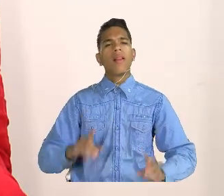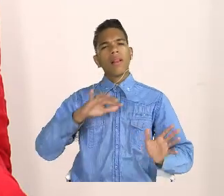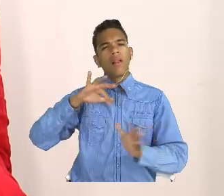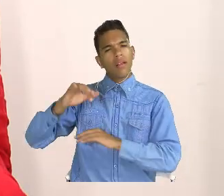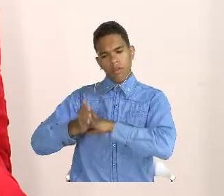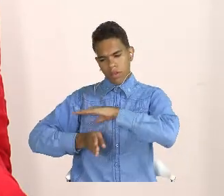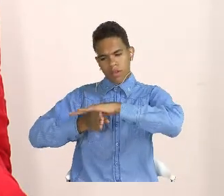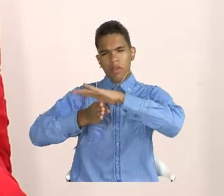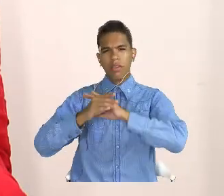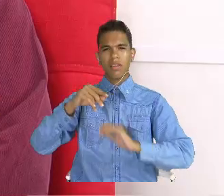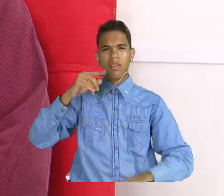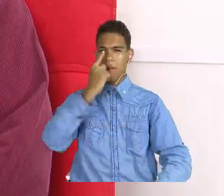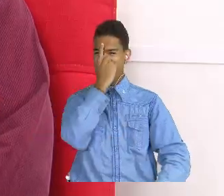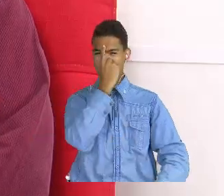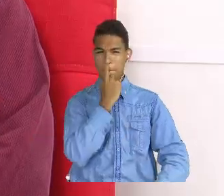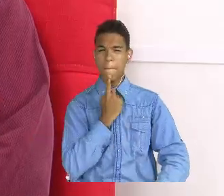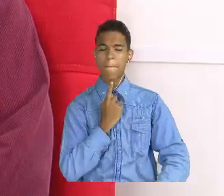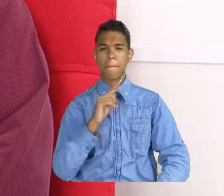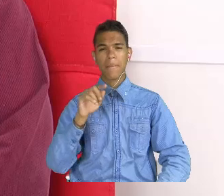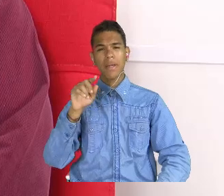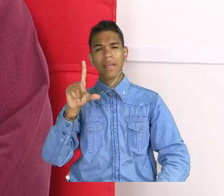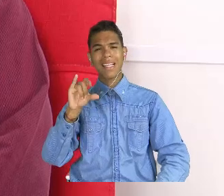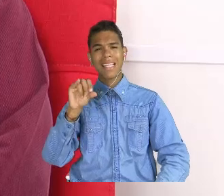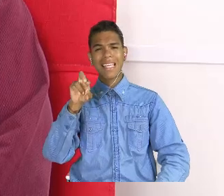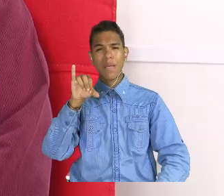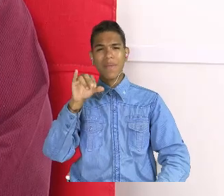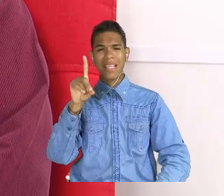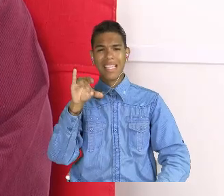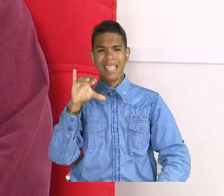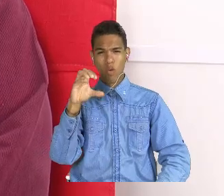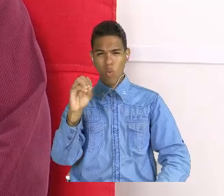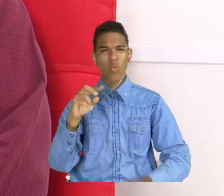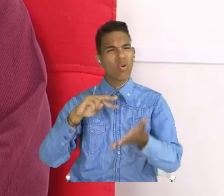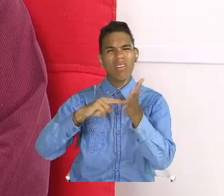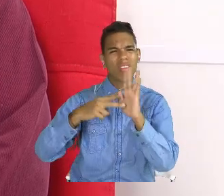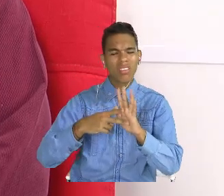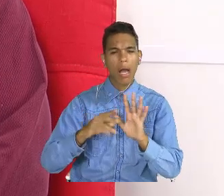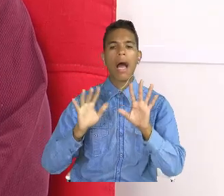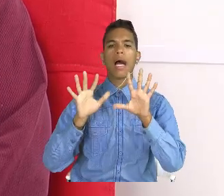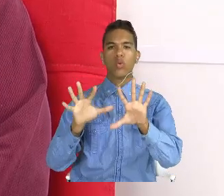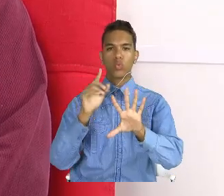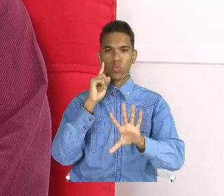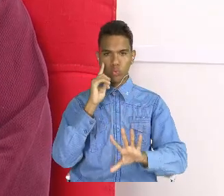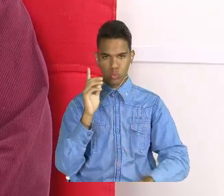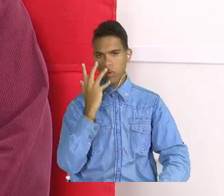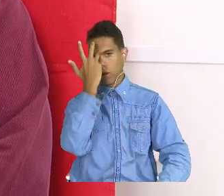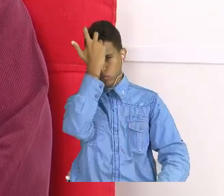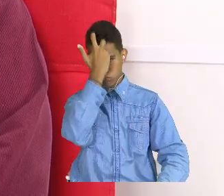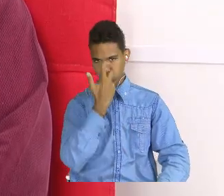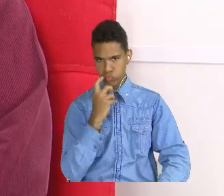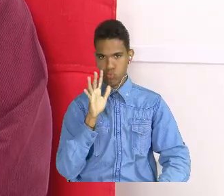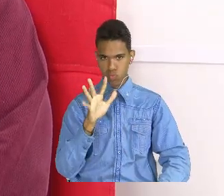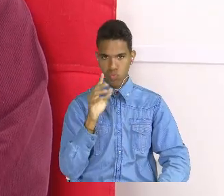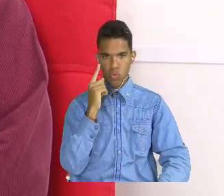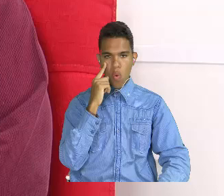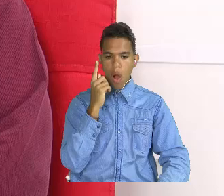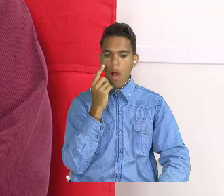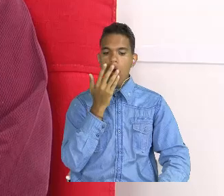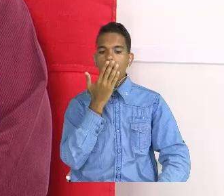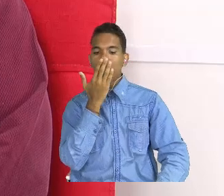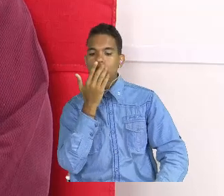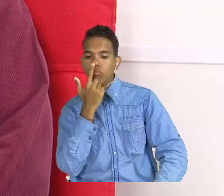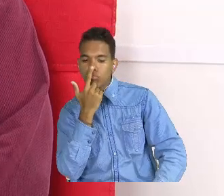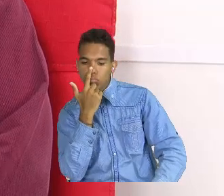lipídico? Bueno, un perfil lipídico es un examen en el cual se va a, digamos, a revisar las cifras